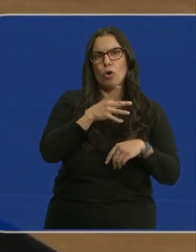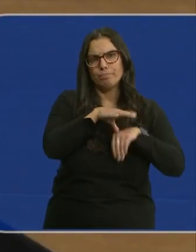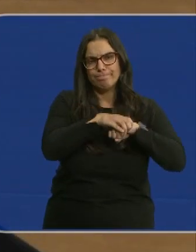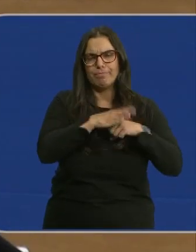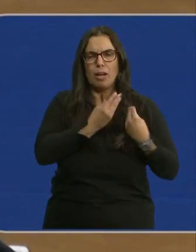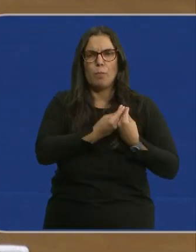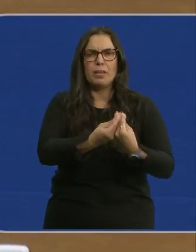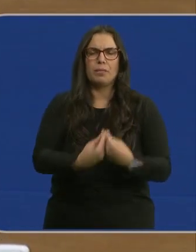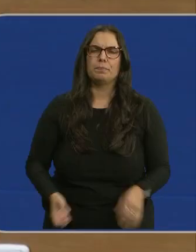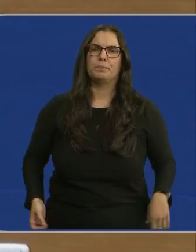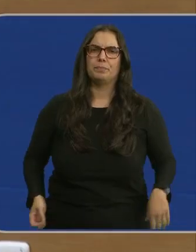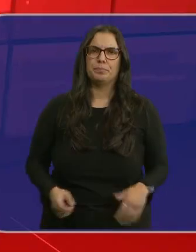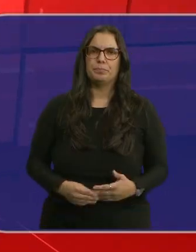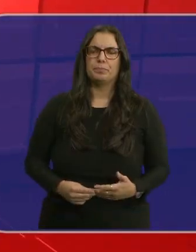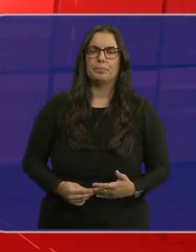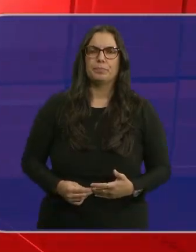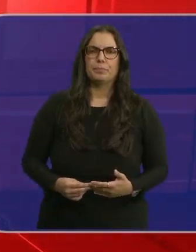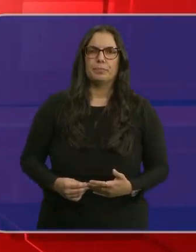mano.